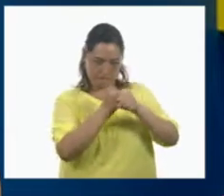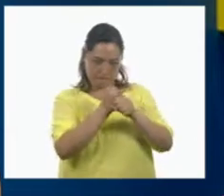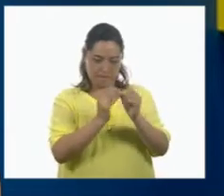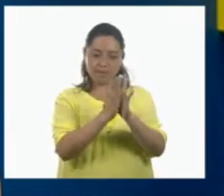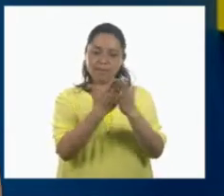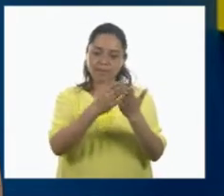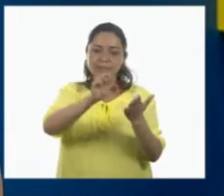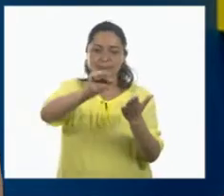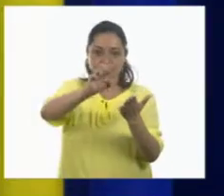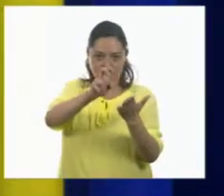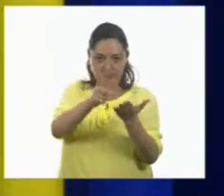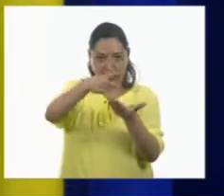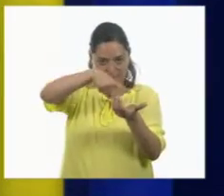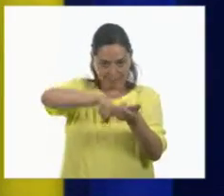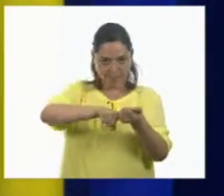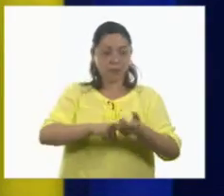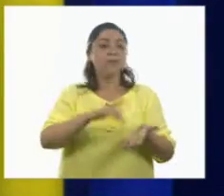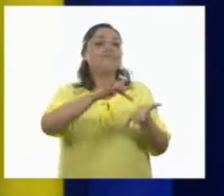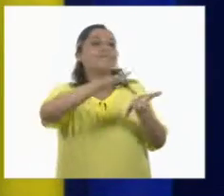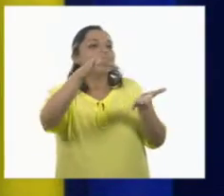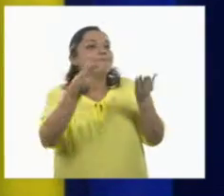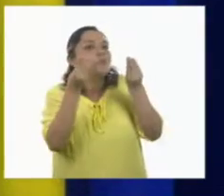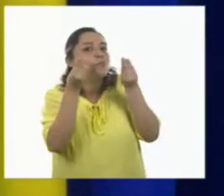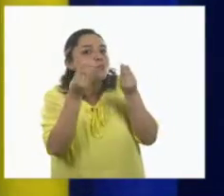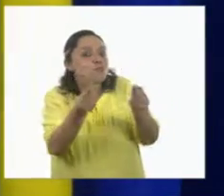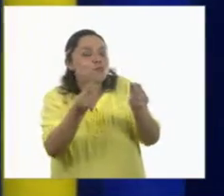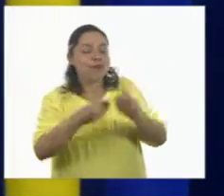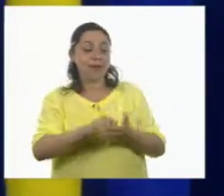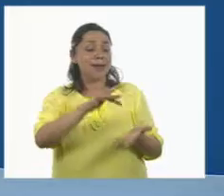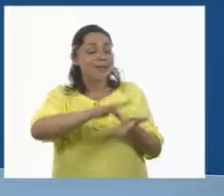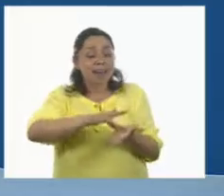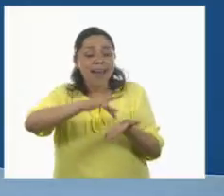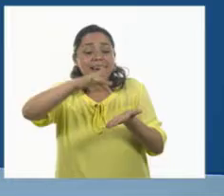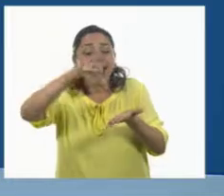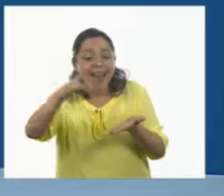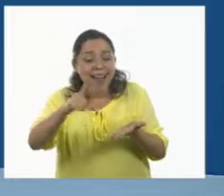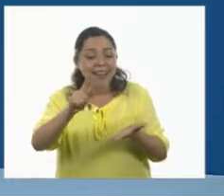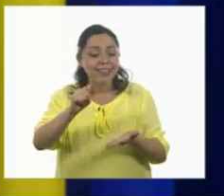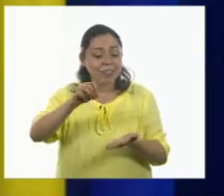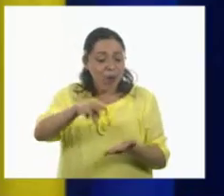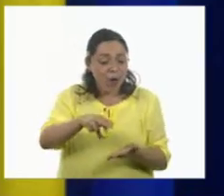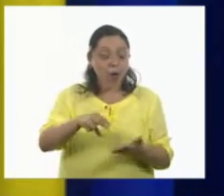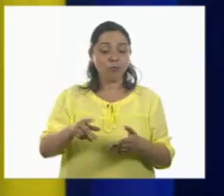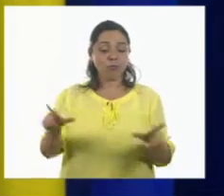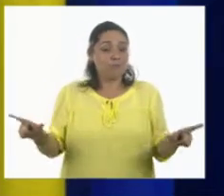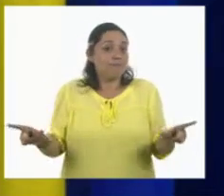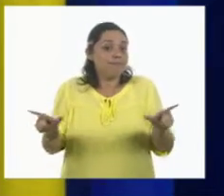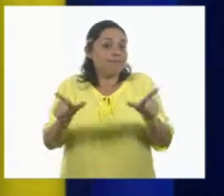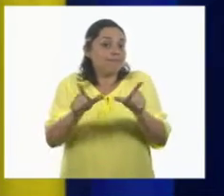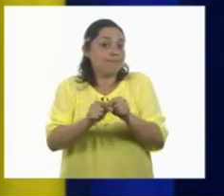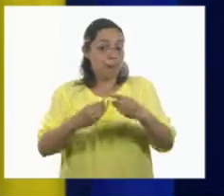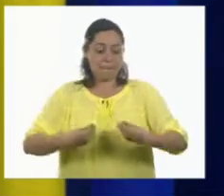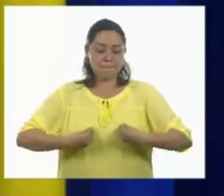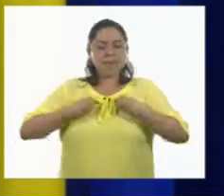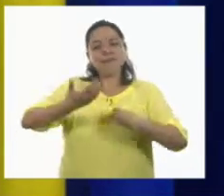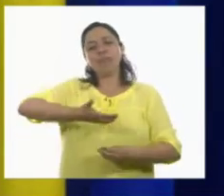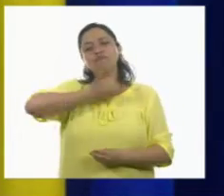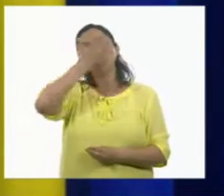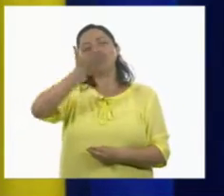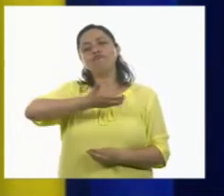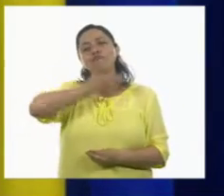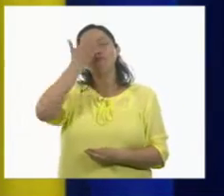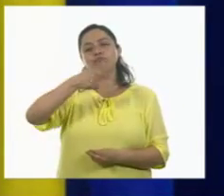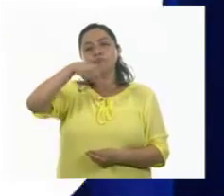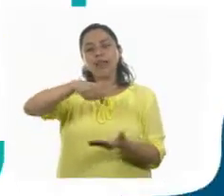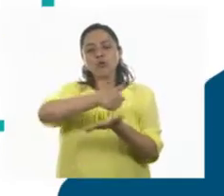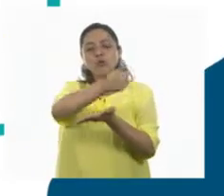texto. Muchísimas gracias, maestra. Muchísimas gracias, Ton. Hemos terminado con Vida cotidiana en la ciudad en